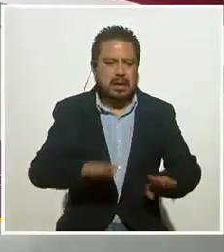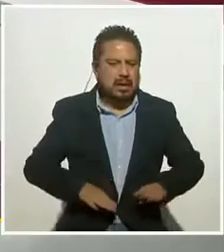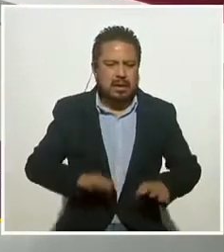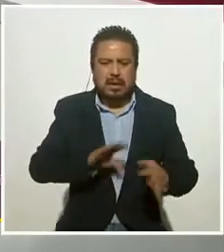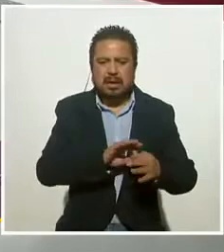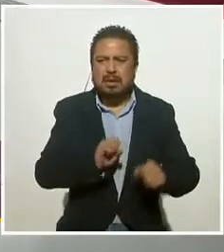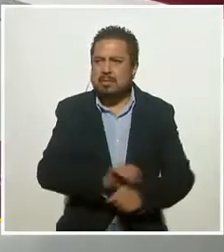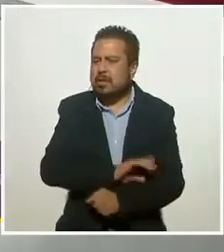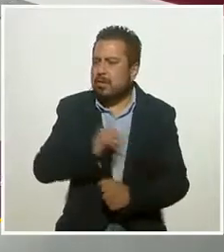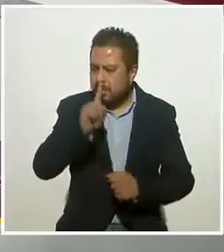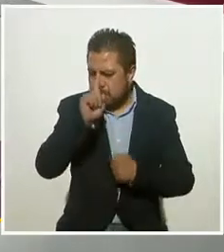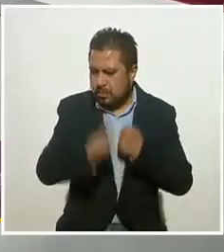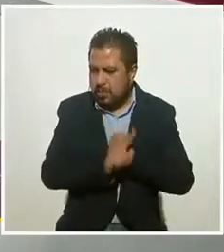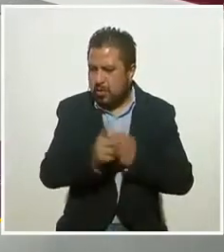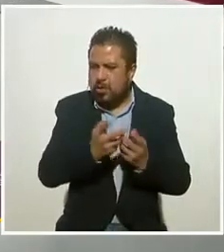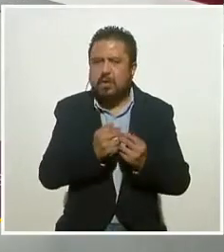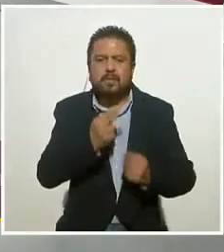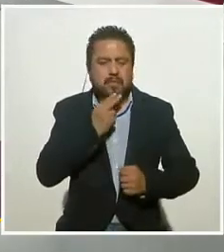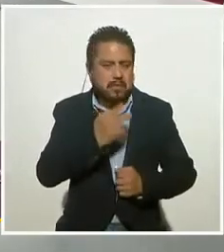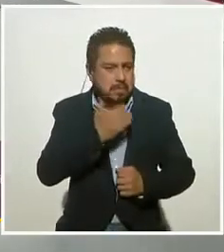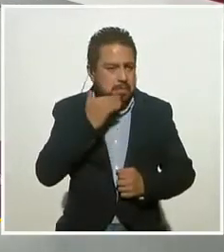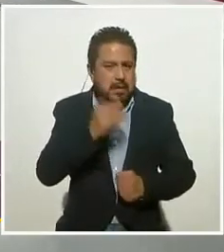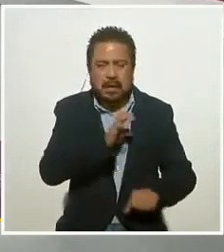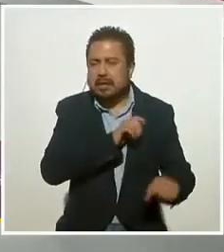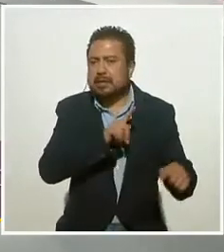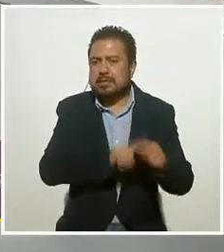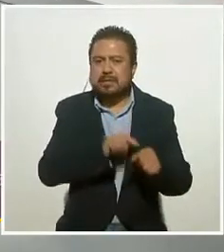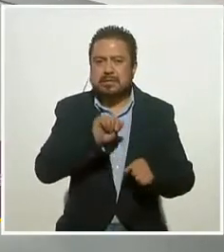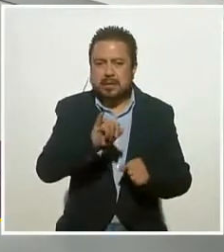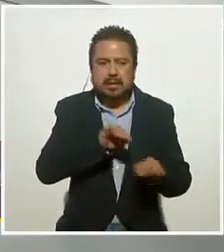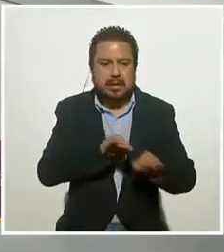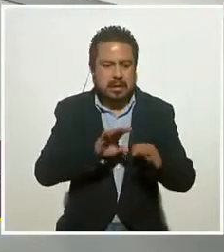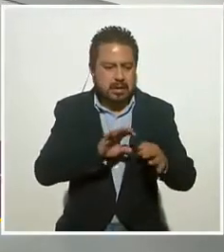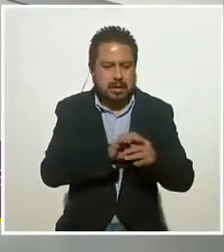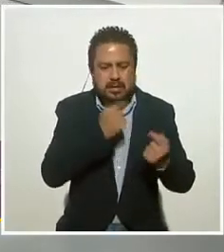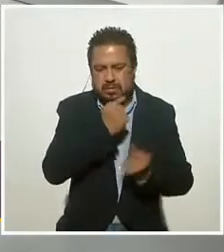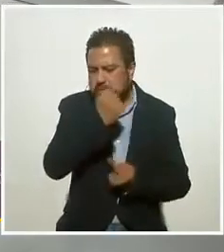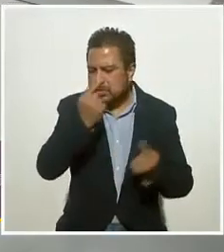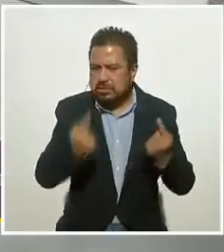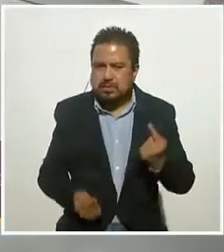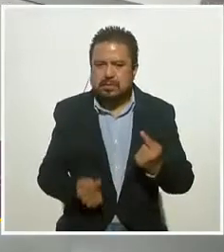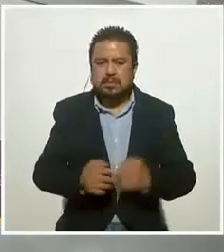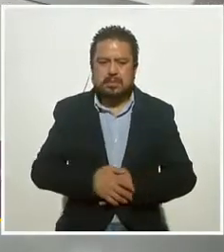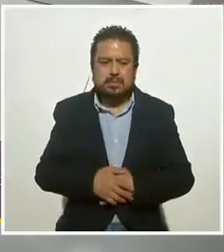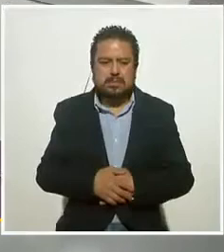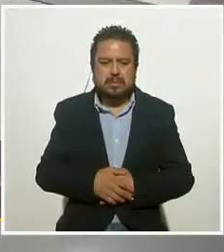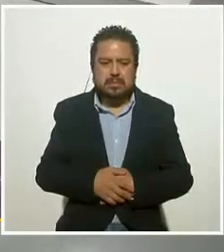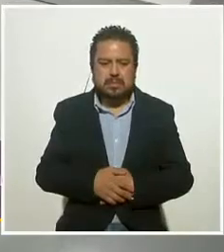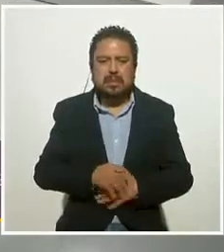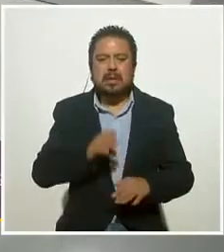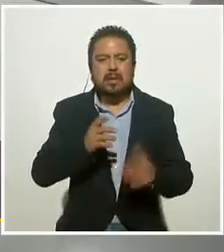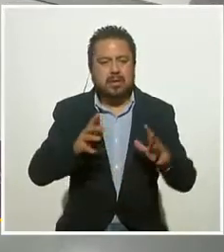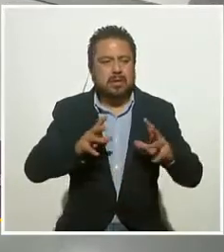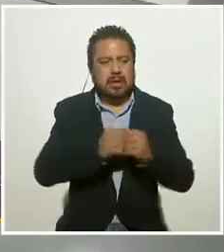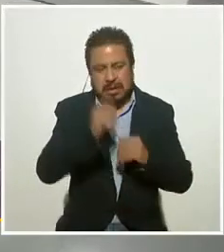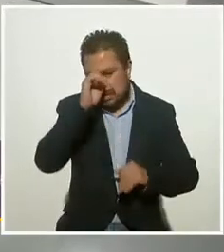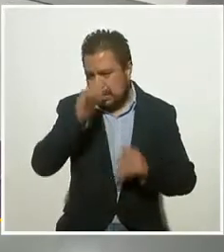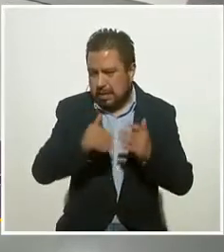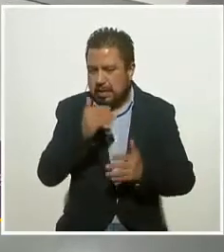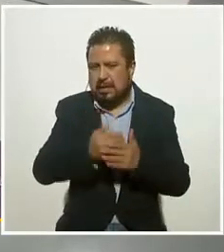para poder solucionar. Funciona muy bien, especialmente si se trabaja desde pequeños. Muy bien. Nos quedamos con ese